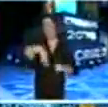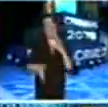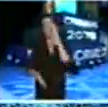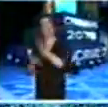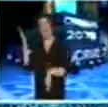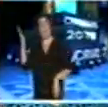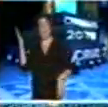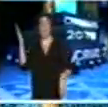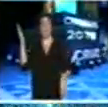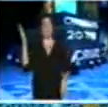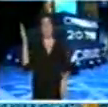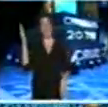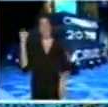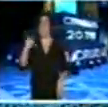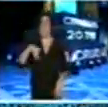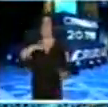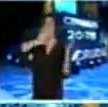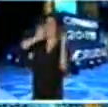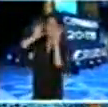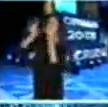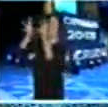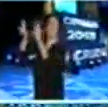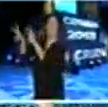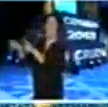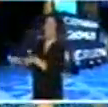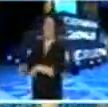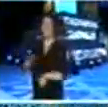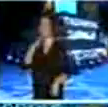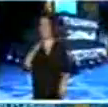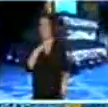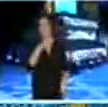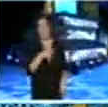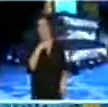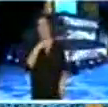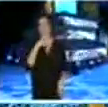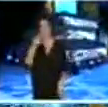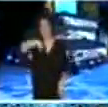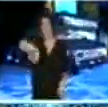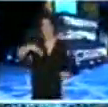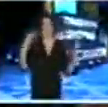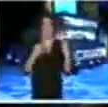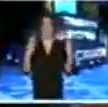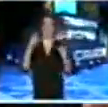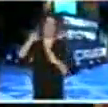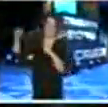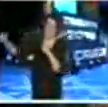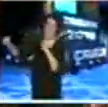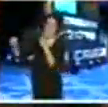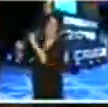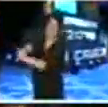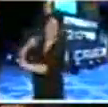nos vamos, ya nos marchamos, porque tenemos